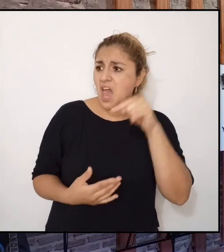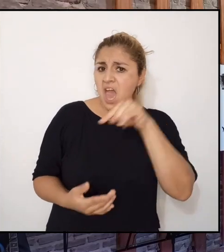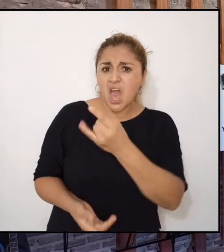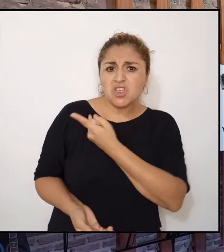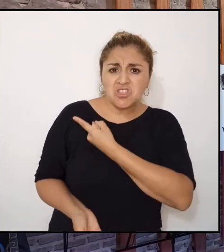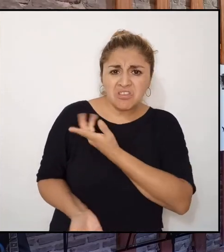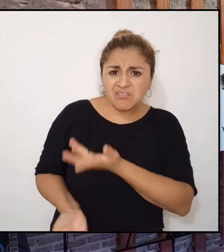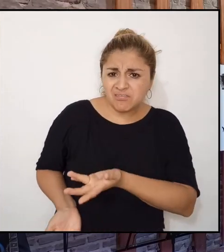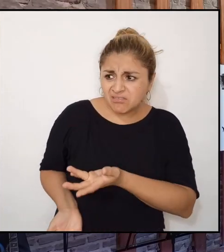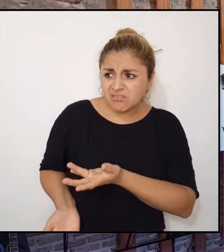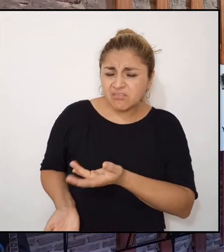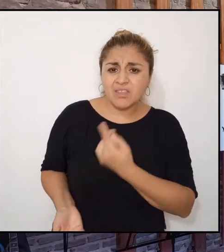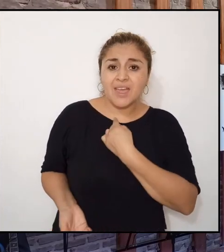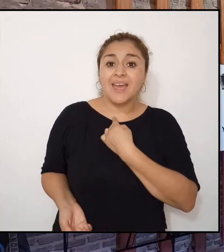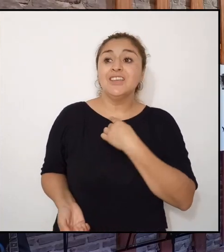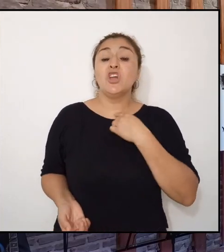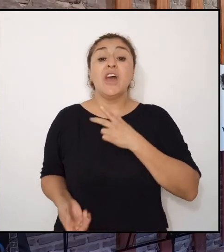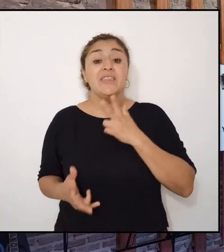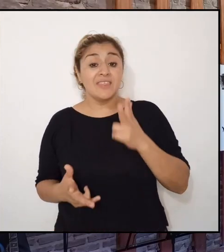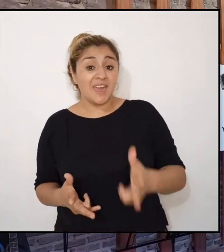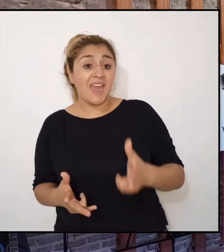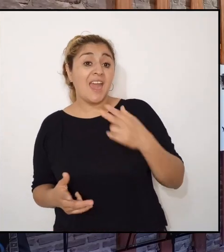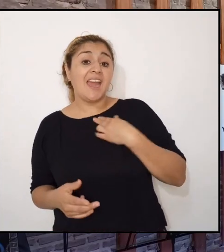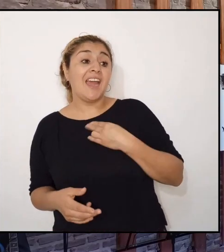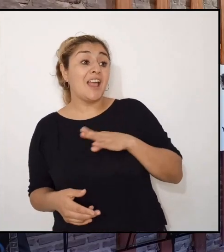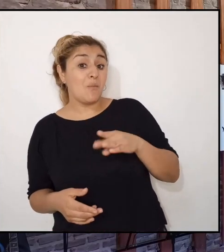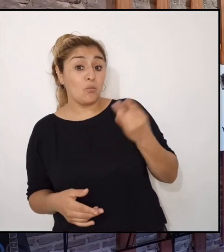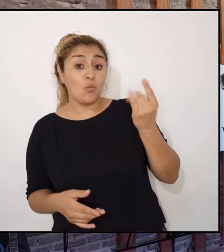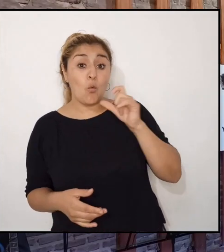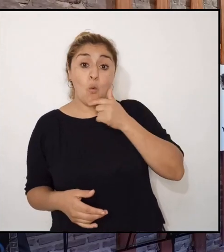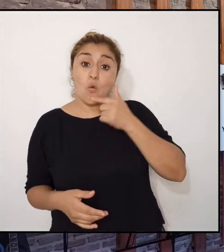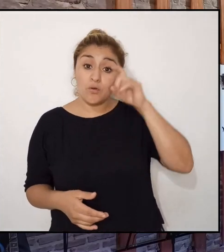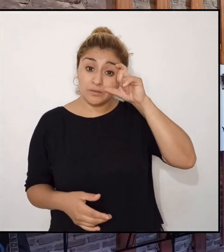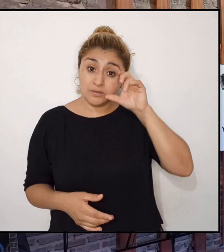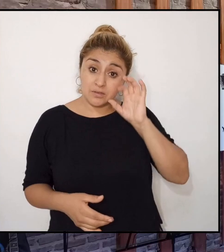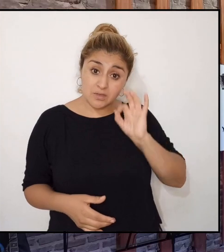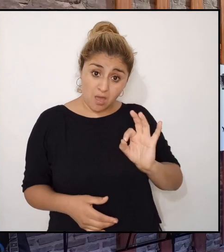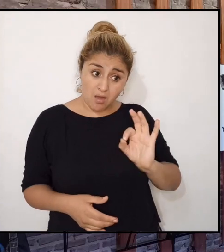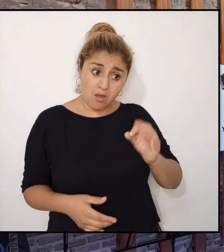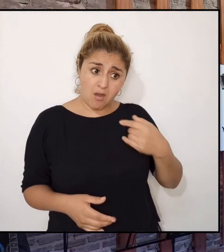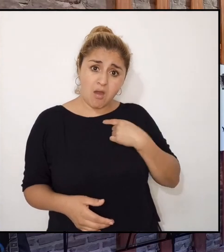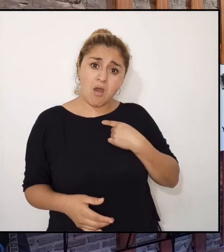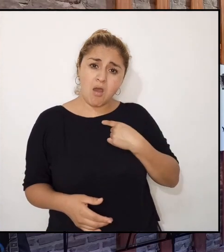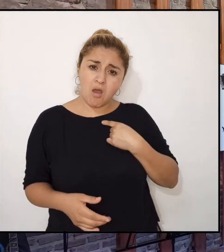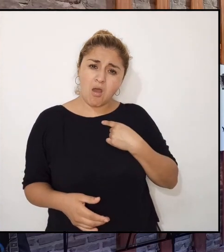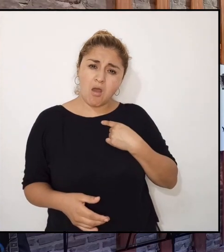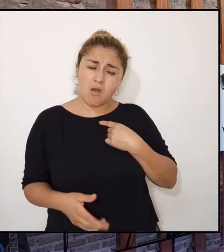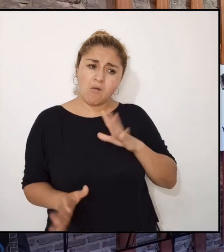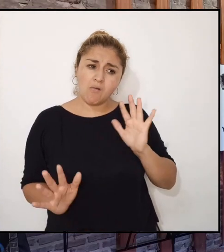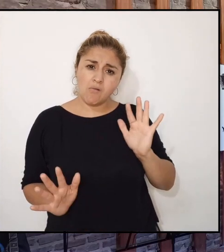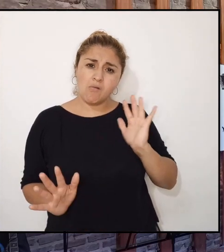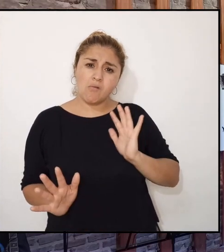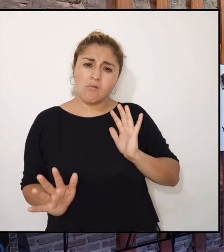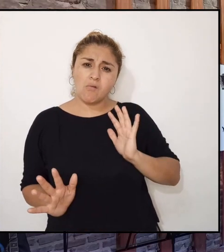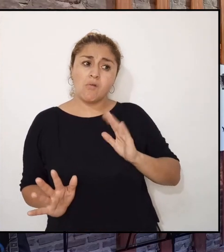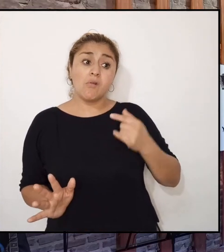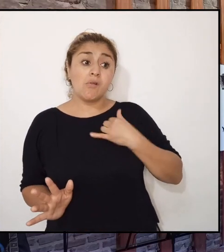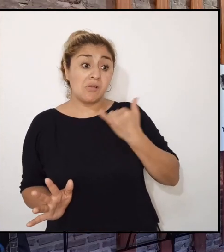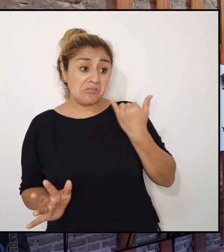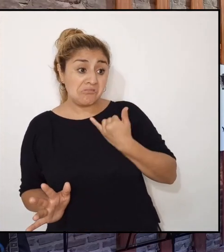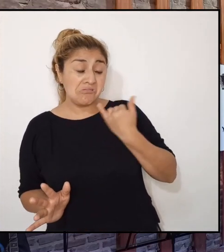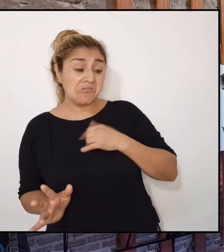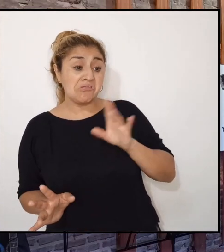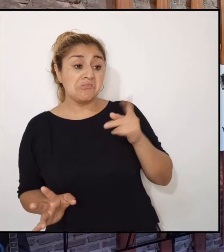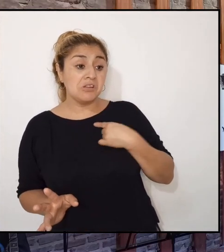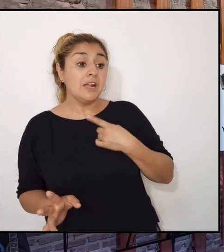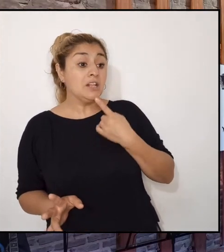son mentiras. No, no son mentiras, son fósiles. ¿Existieron los dinosaurios? Sí, existieron los dinosaurios. Por supuesto que sí, no hay ninguna